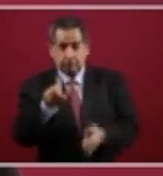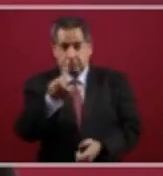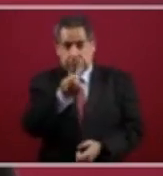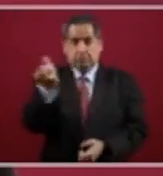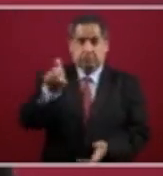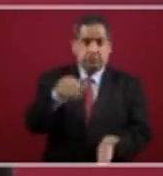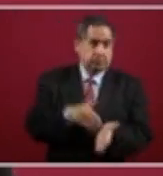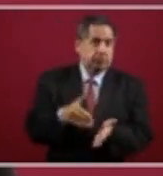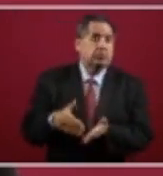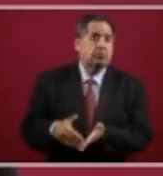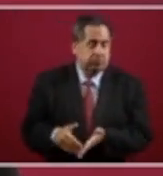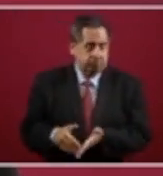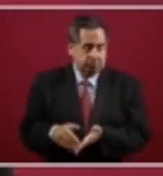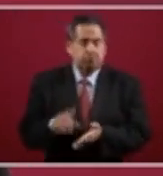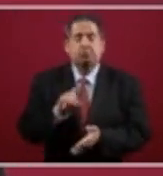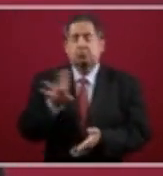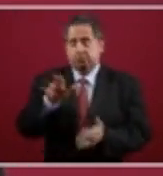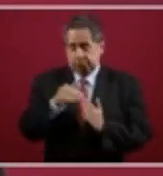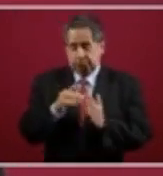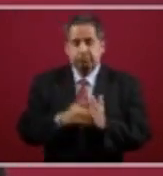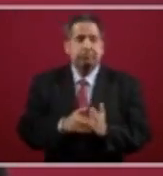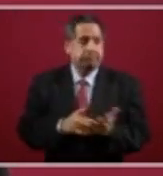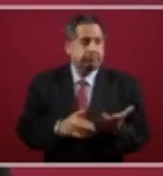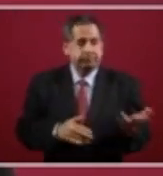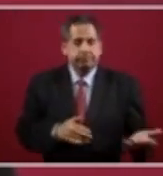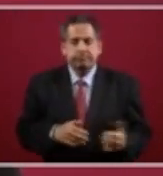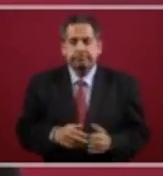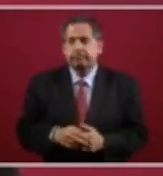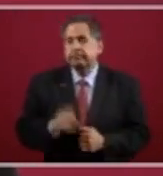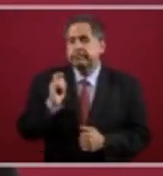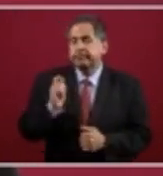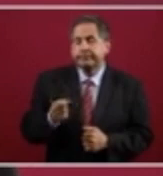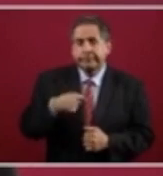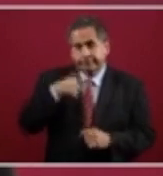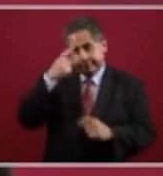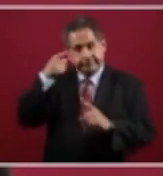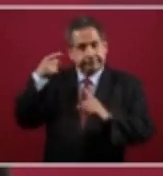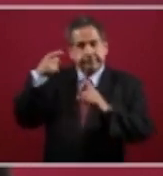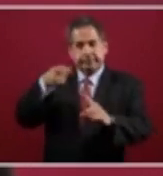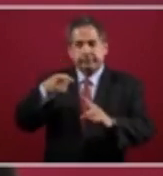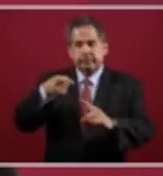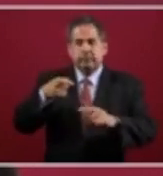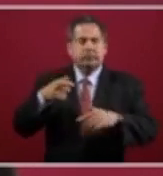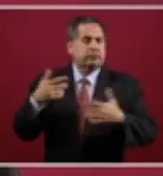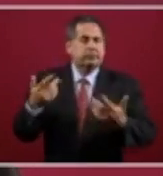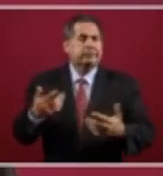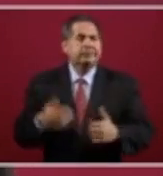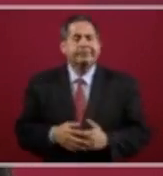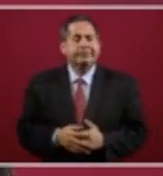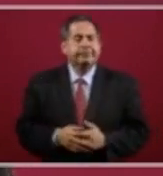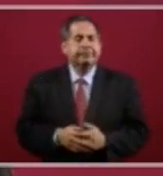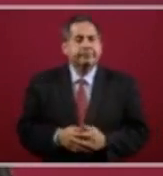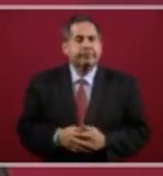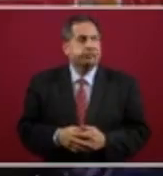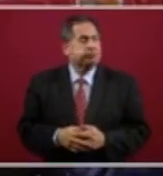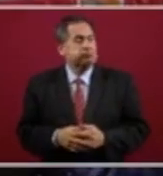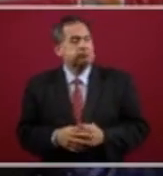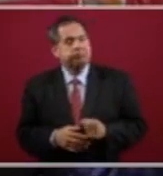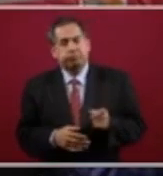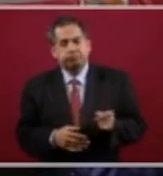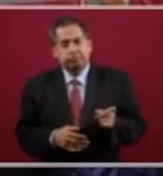pero pues el propósito es que se